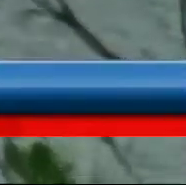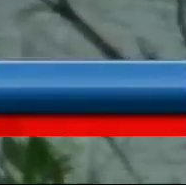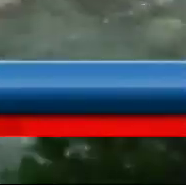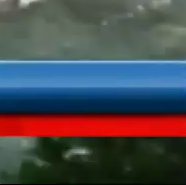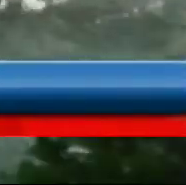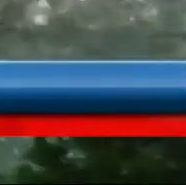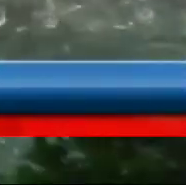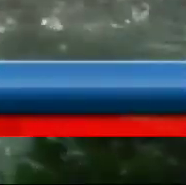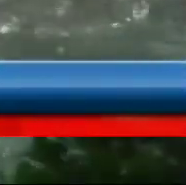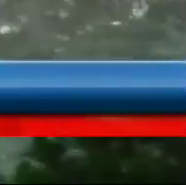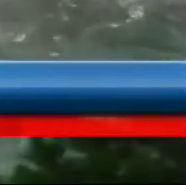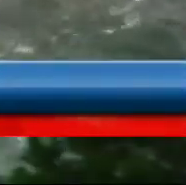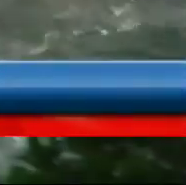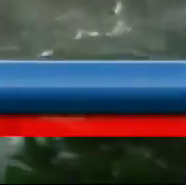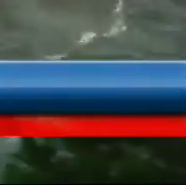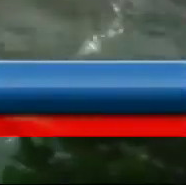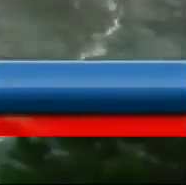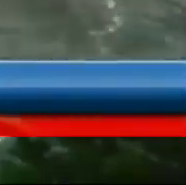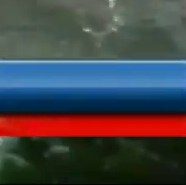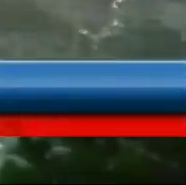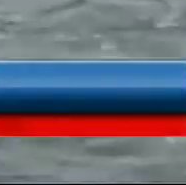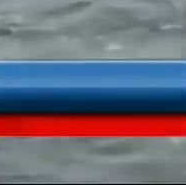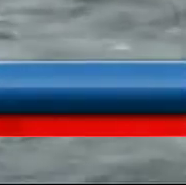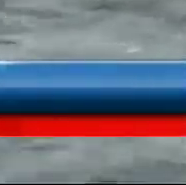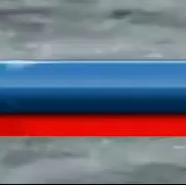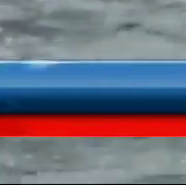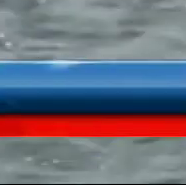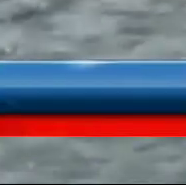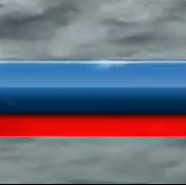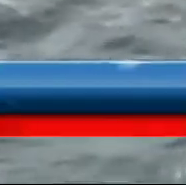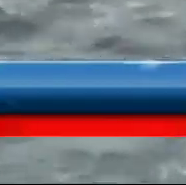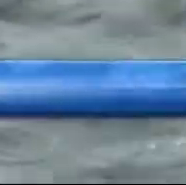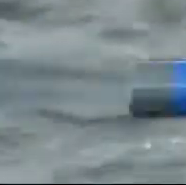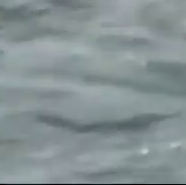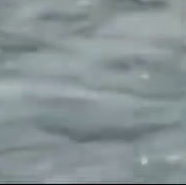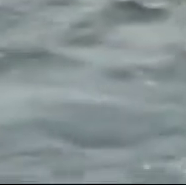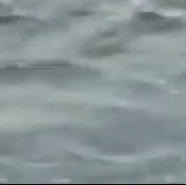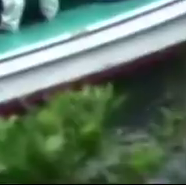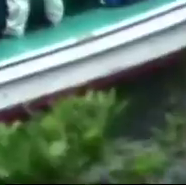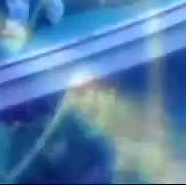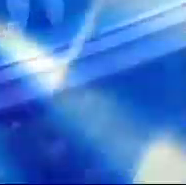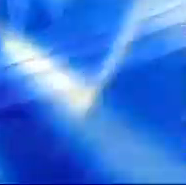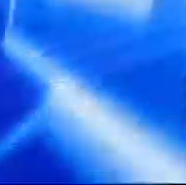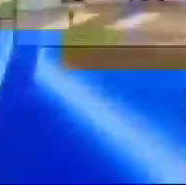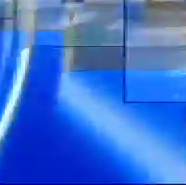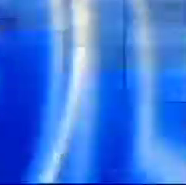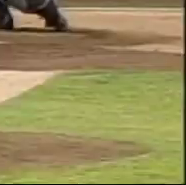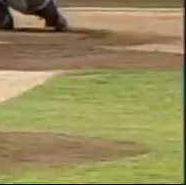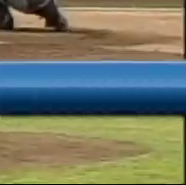Cruel tradición. Japoneses justifican caza de delfines.